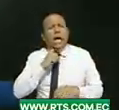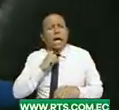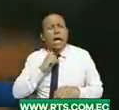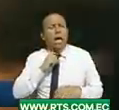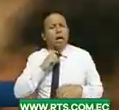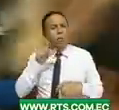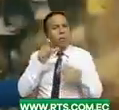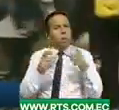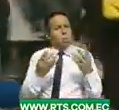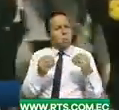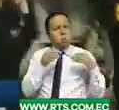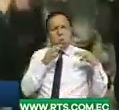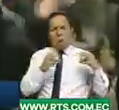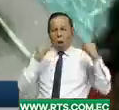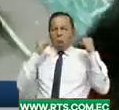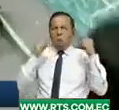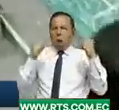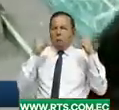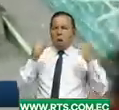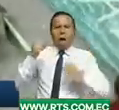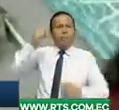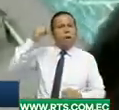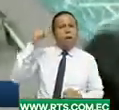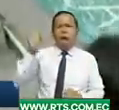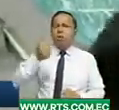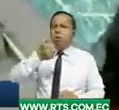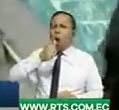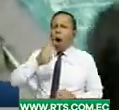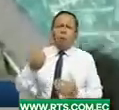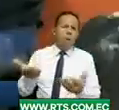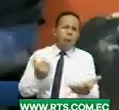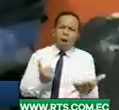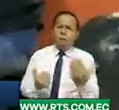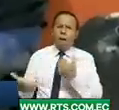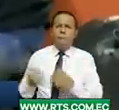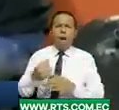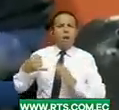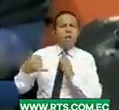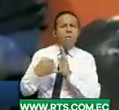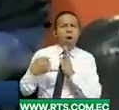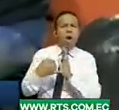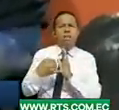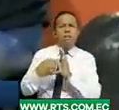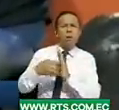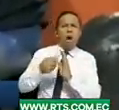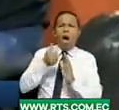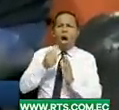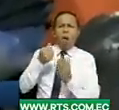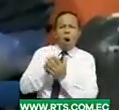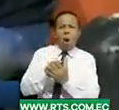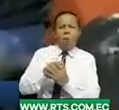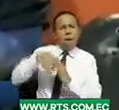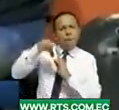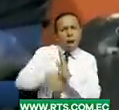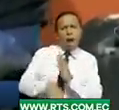exigir su derecho al agua y la reducción del impuesto al agua embotellada. Enseguida los detalles.